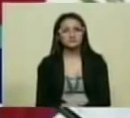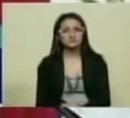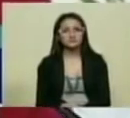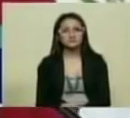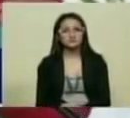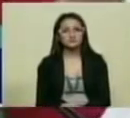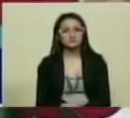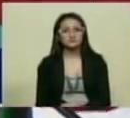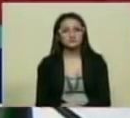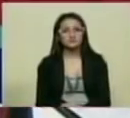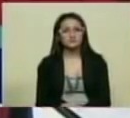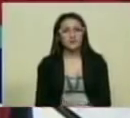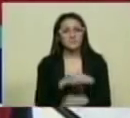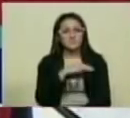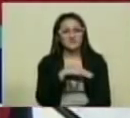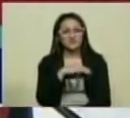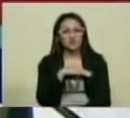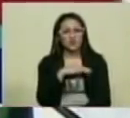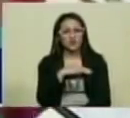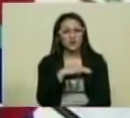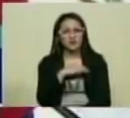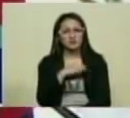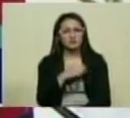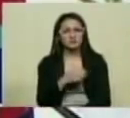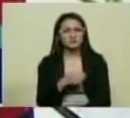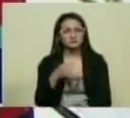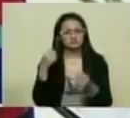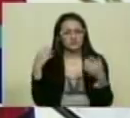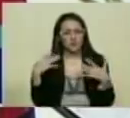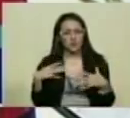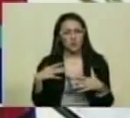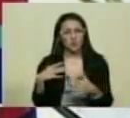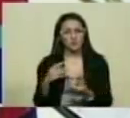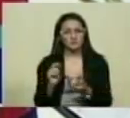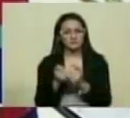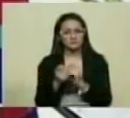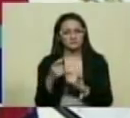eran los misioneros y los disfrazados de muchas cosas,